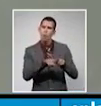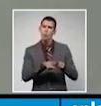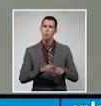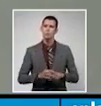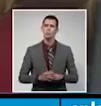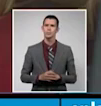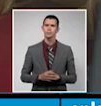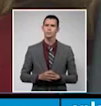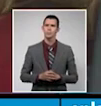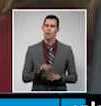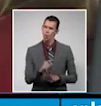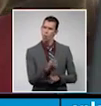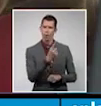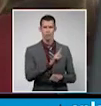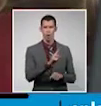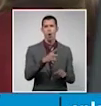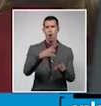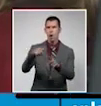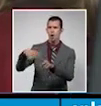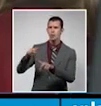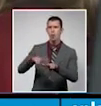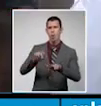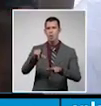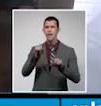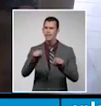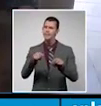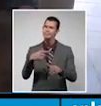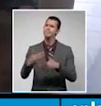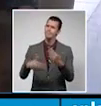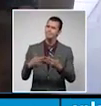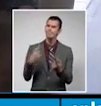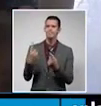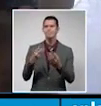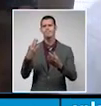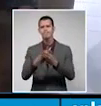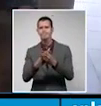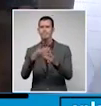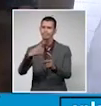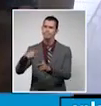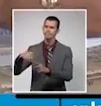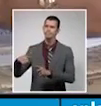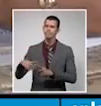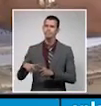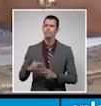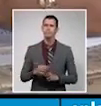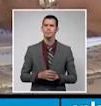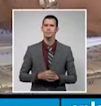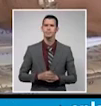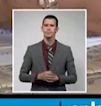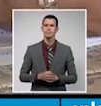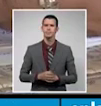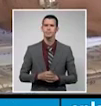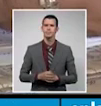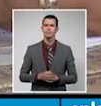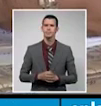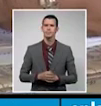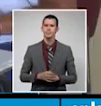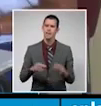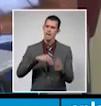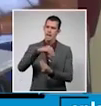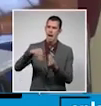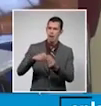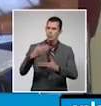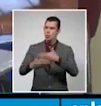siguieron el proceso y resultaron vulnerables económicamente de cara al ordenamiento monetario.